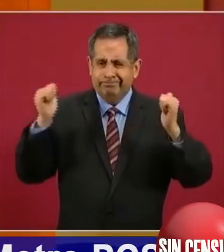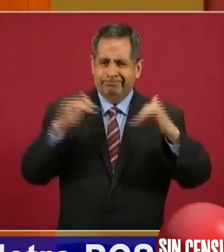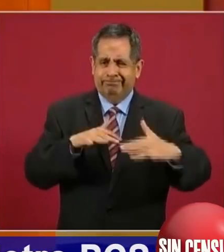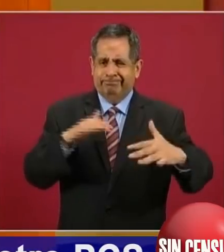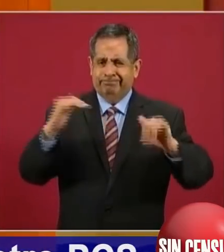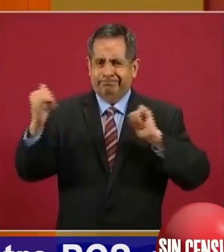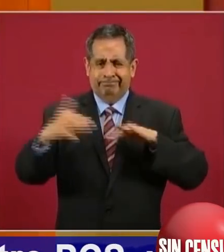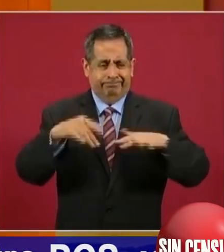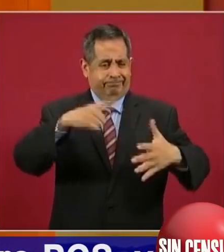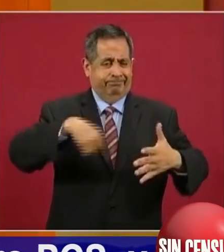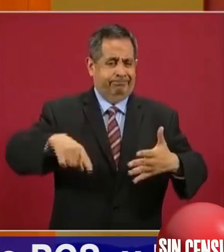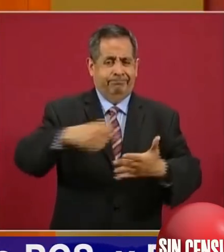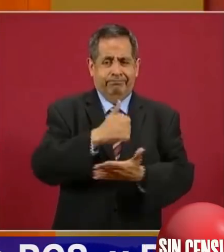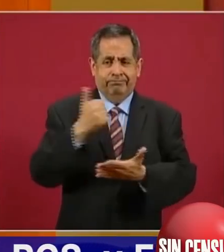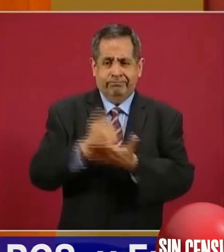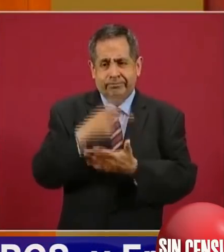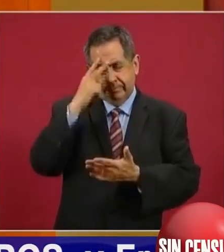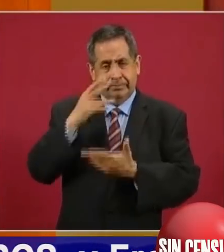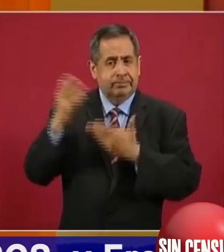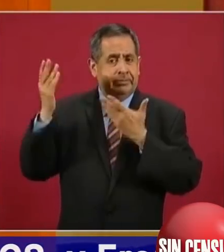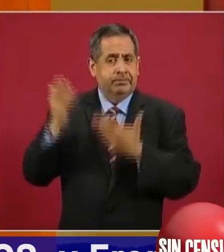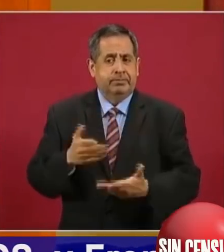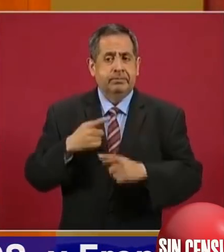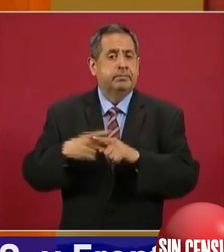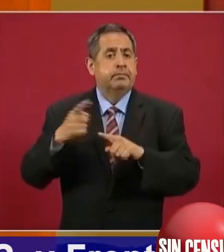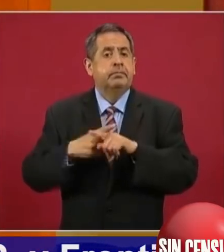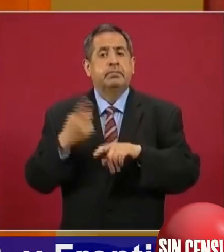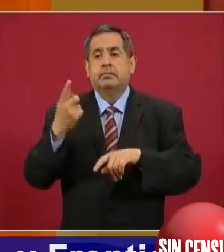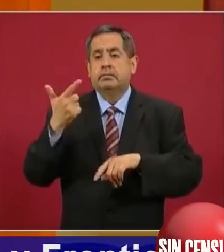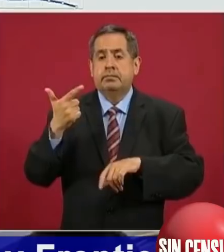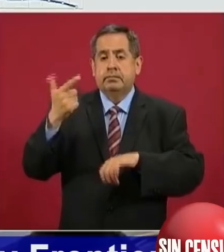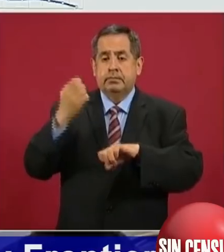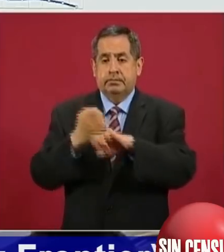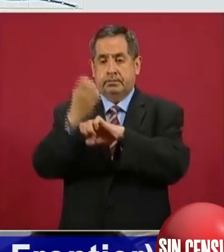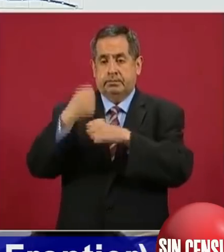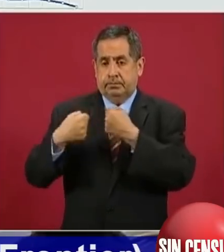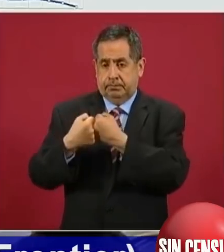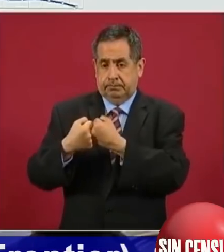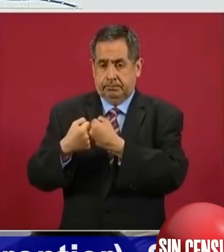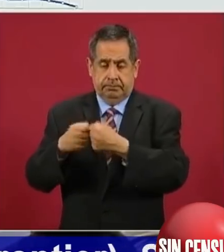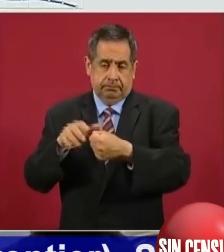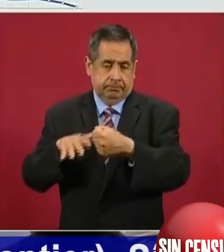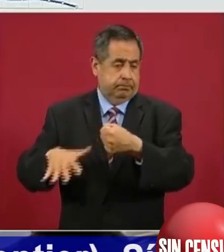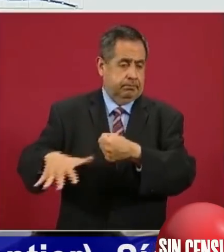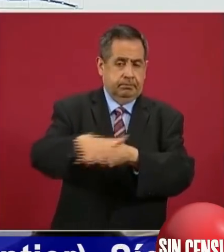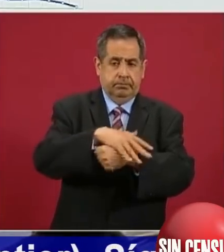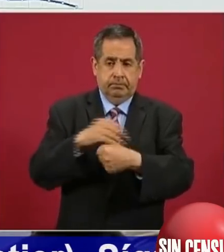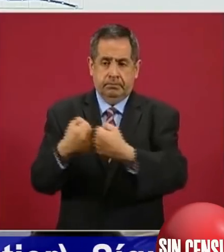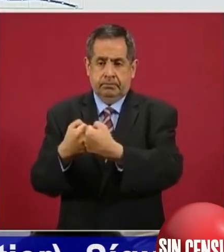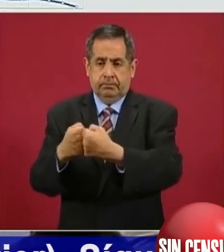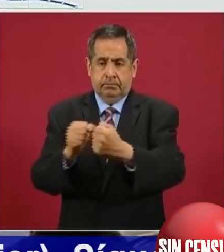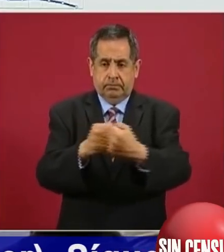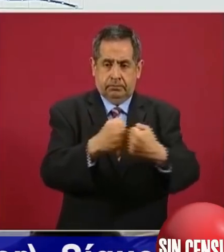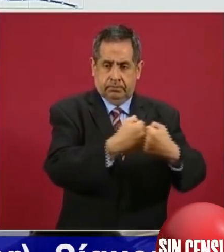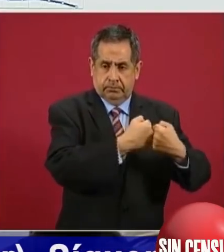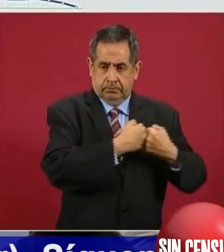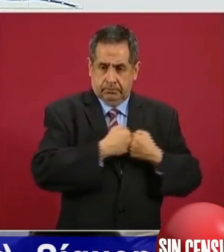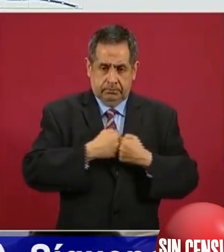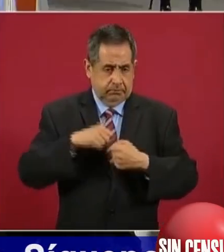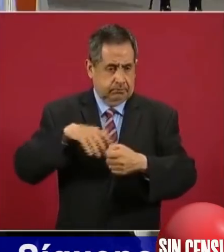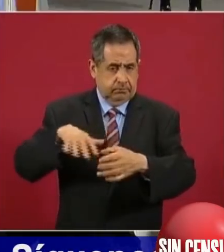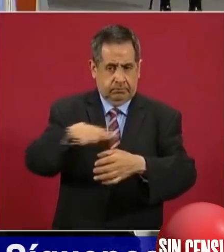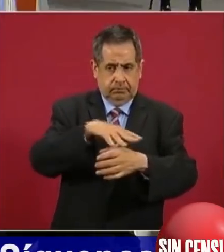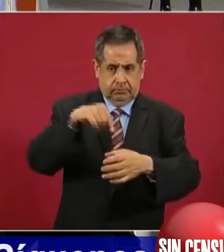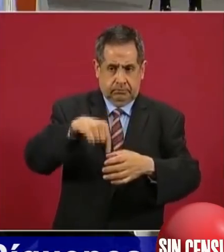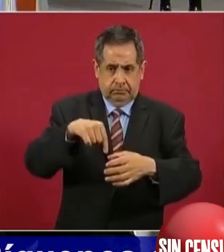de personas de al menos 7 estados de la República que conforman la megalópolis del centro de México. Estos